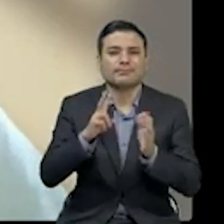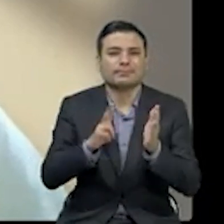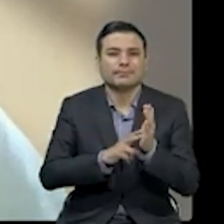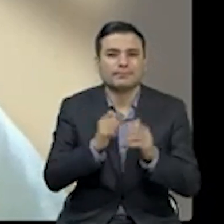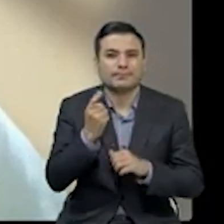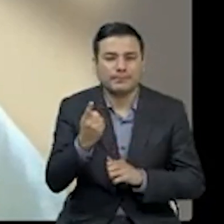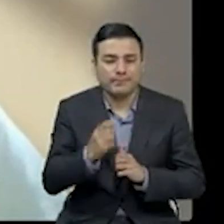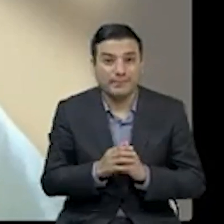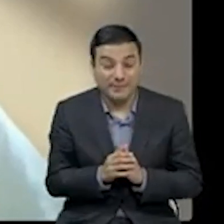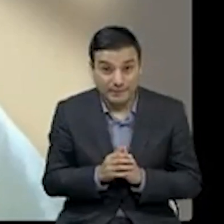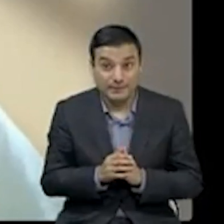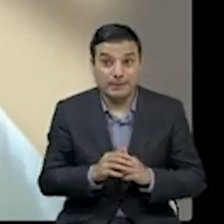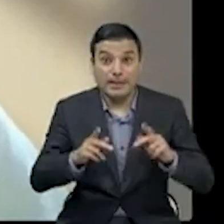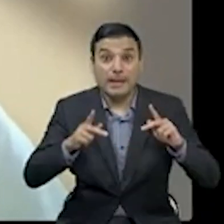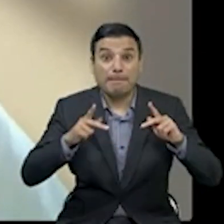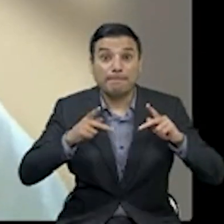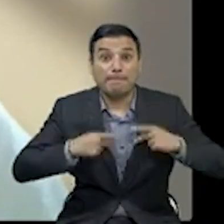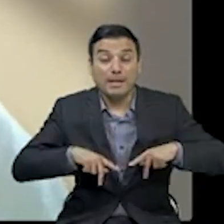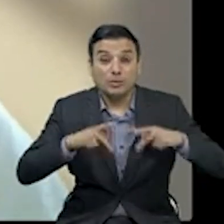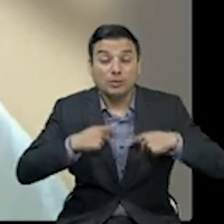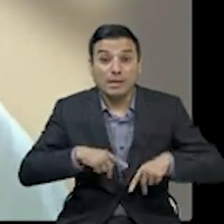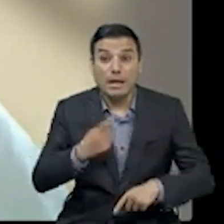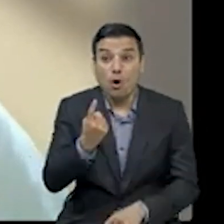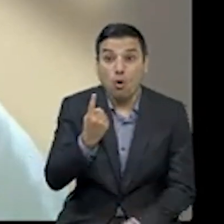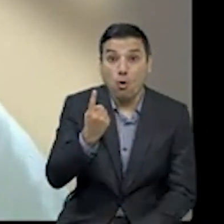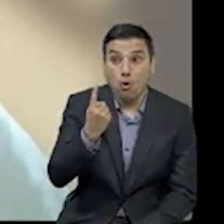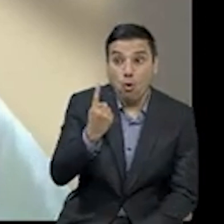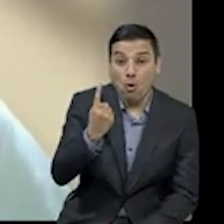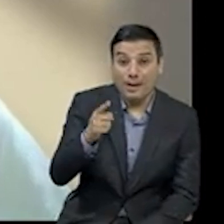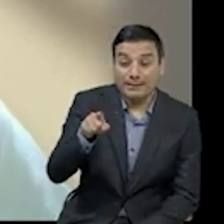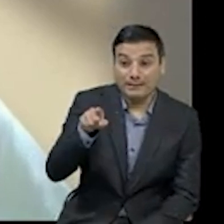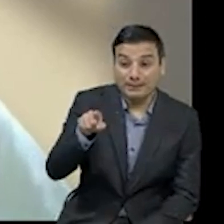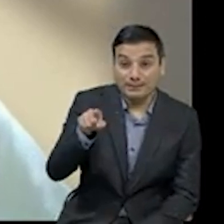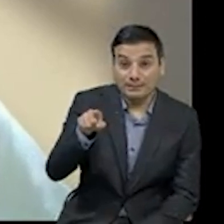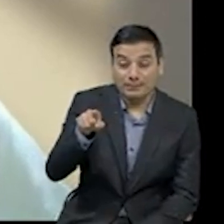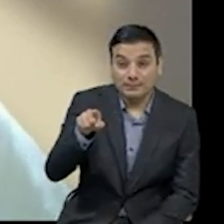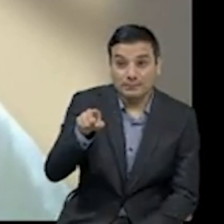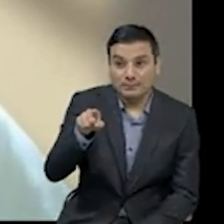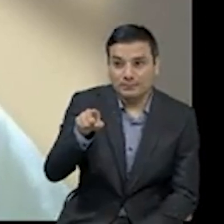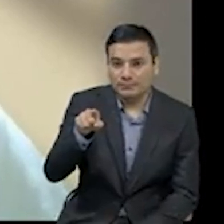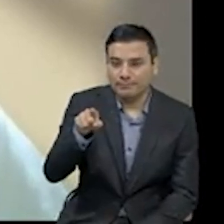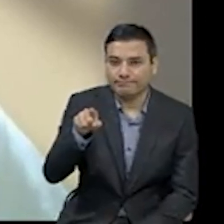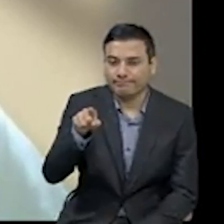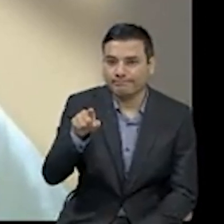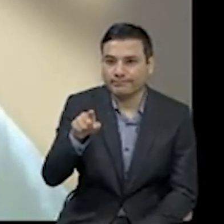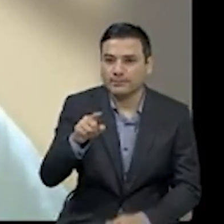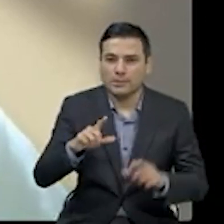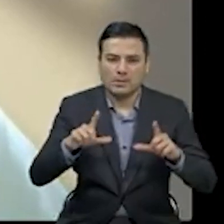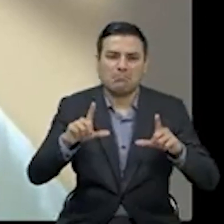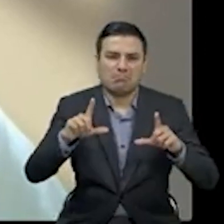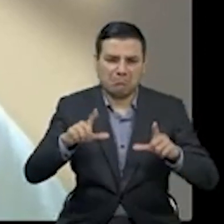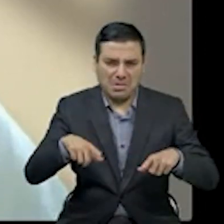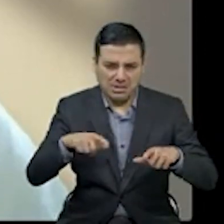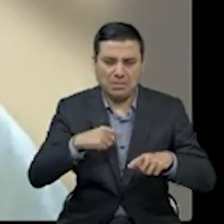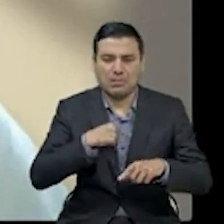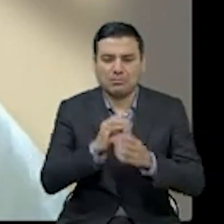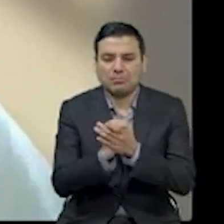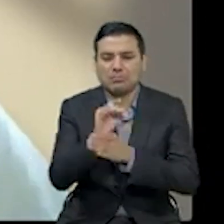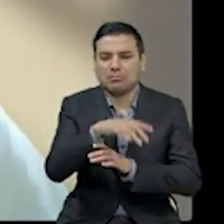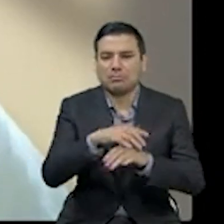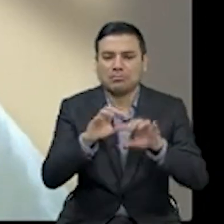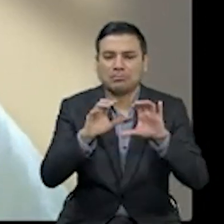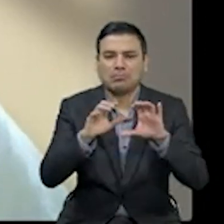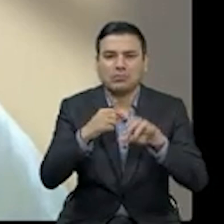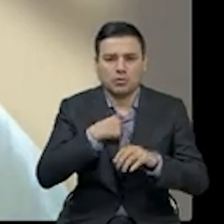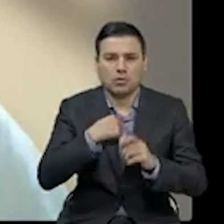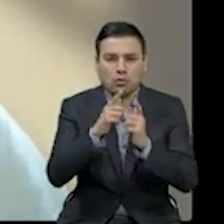cada persona que se detectaba en el sistema, reitero, tremendamente imperfecto como afiliada, ya ni